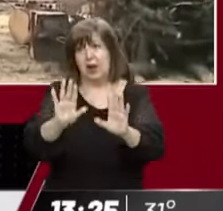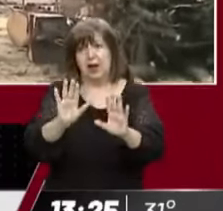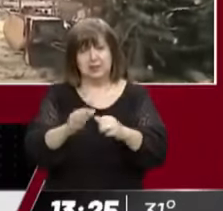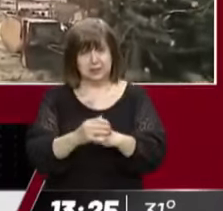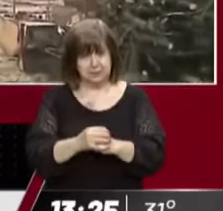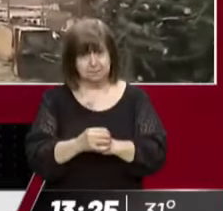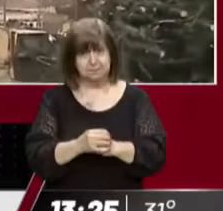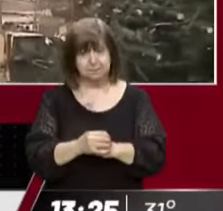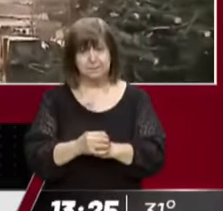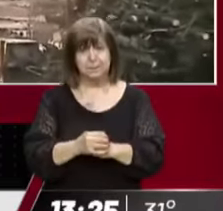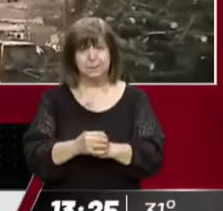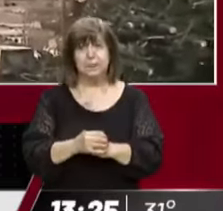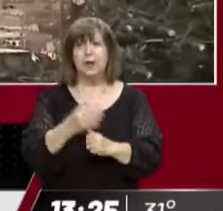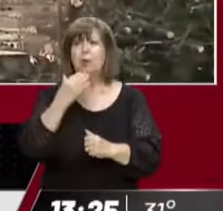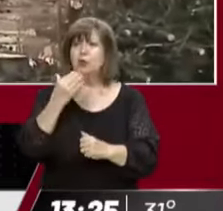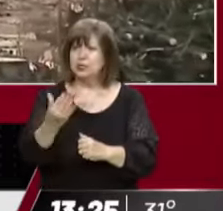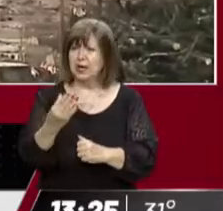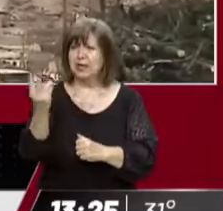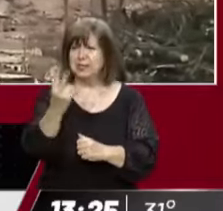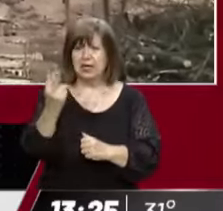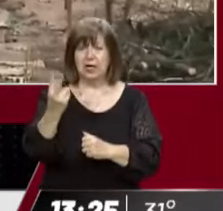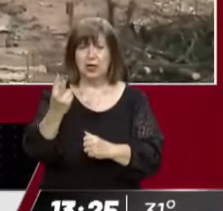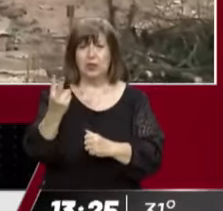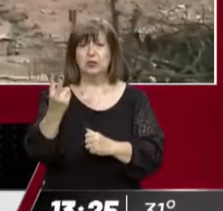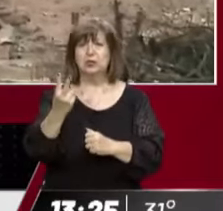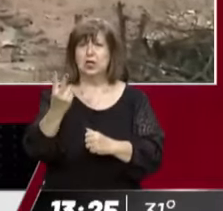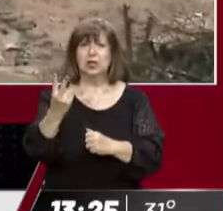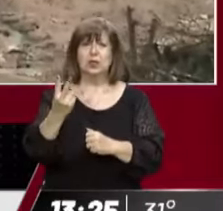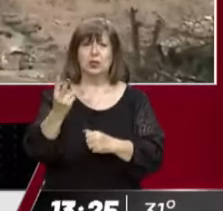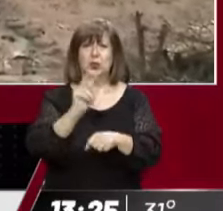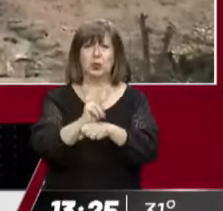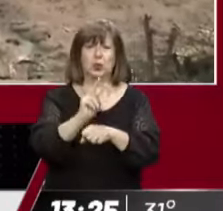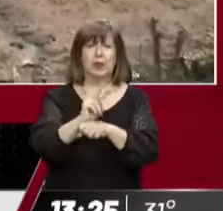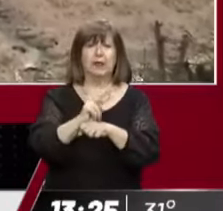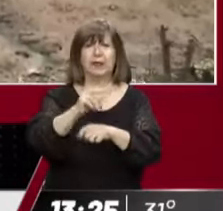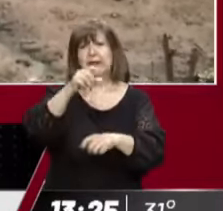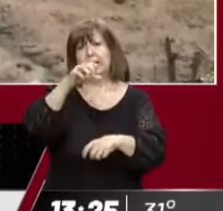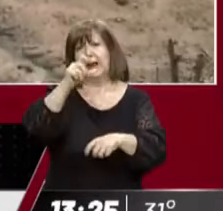la comuna, trabajando en cuidados paliativos.